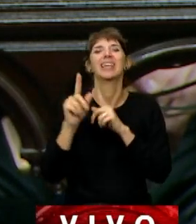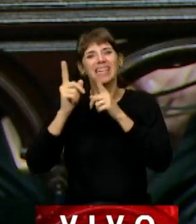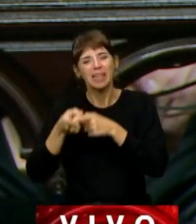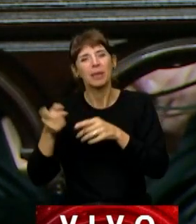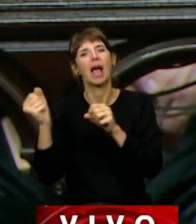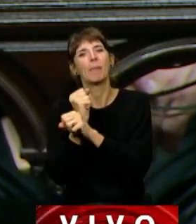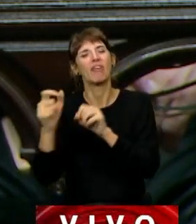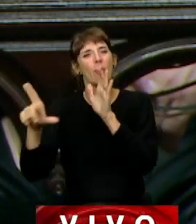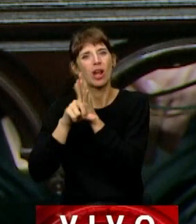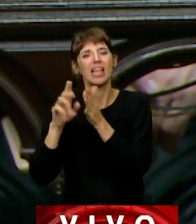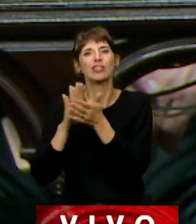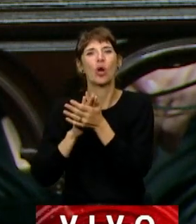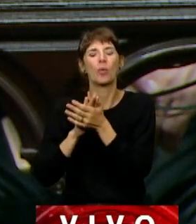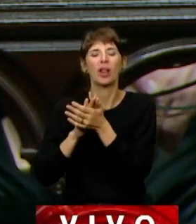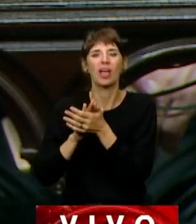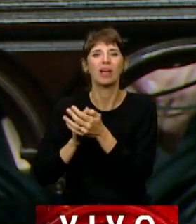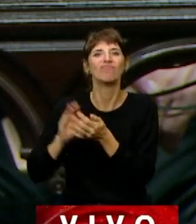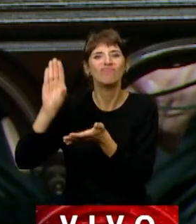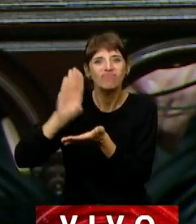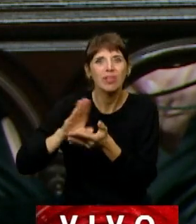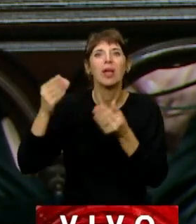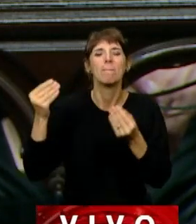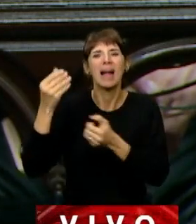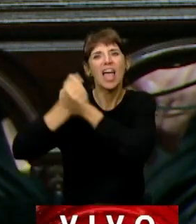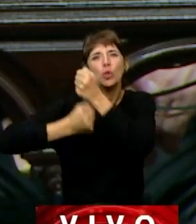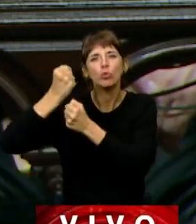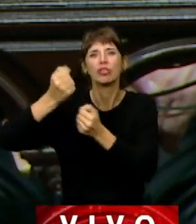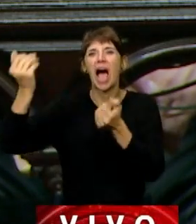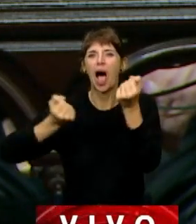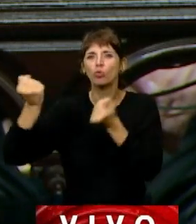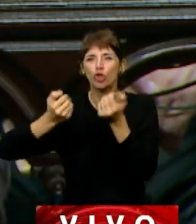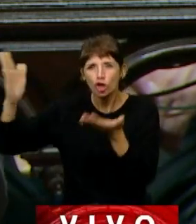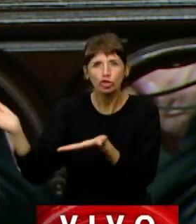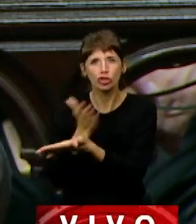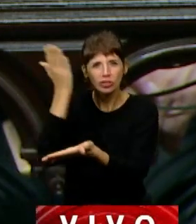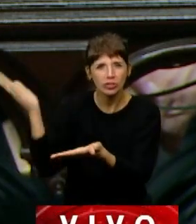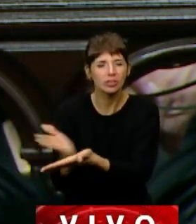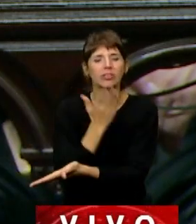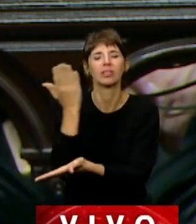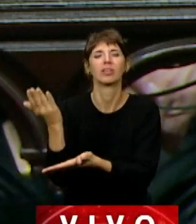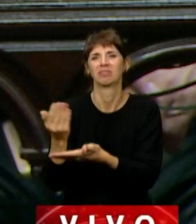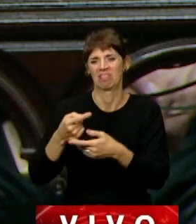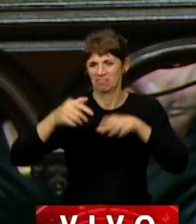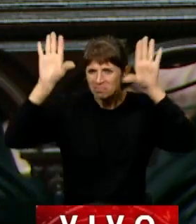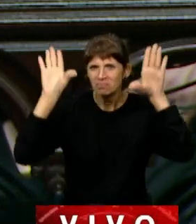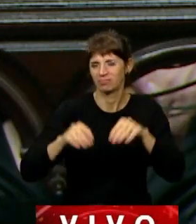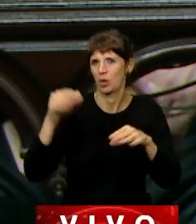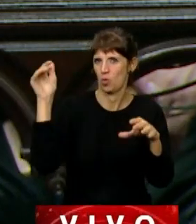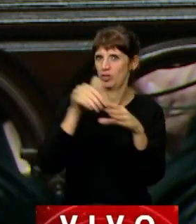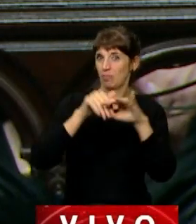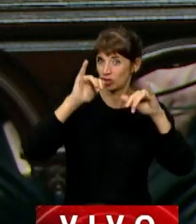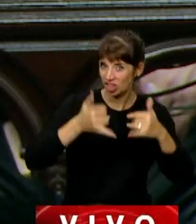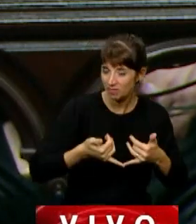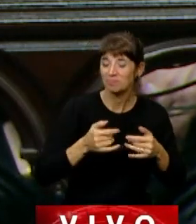a la industria automotriz y de las autopartes, votada prácticamente por unanimidad. En otros casos, la mayoría no fueron tan